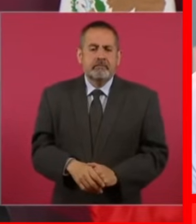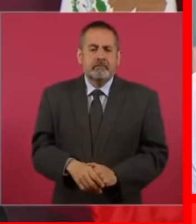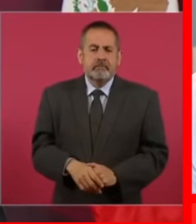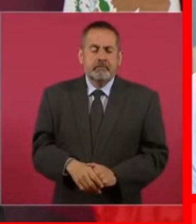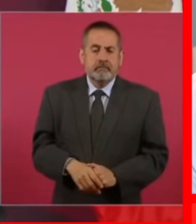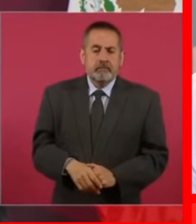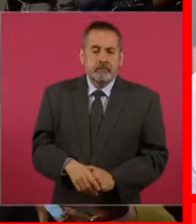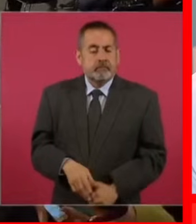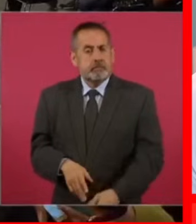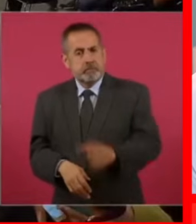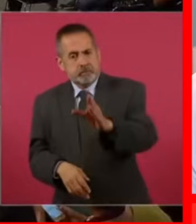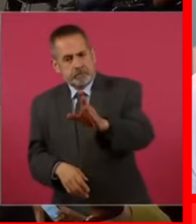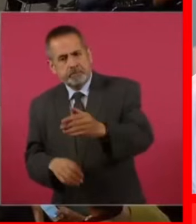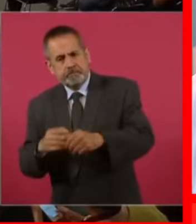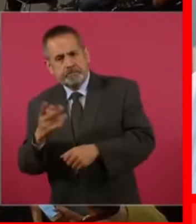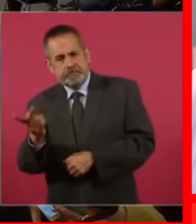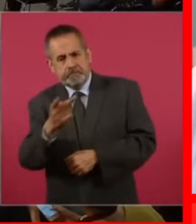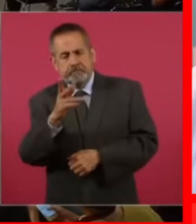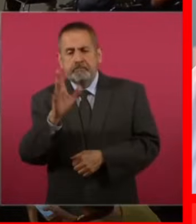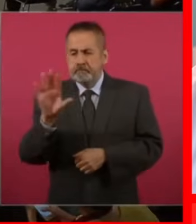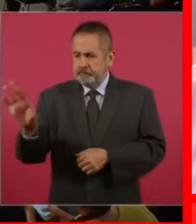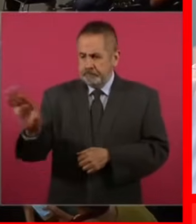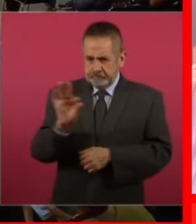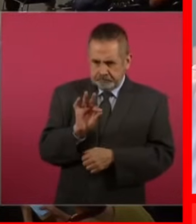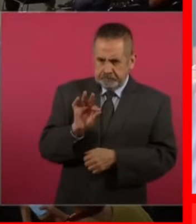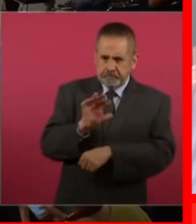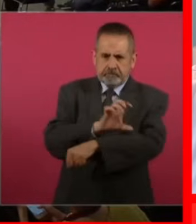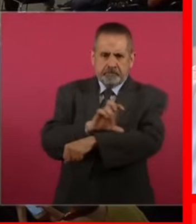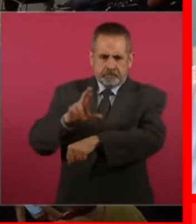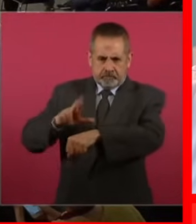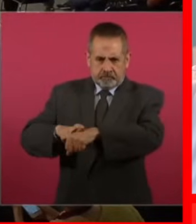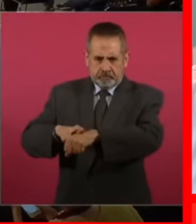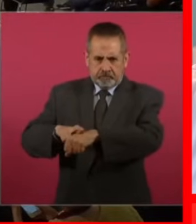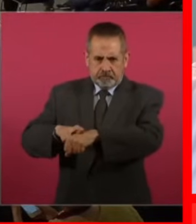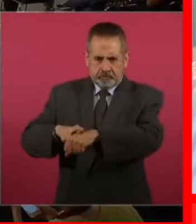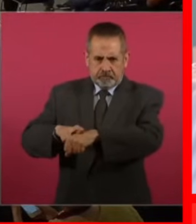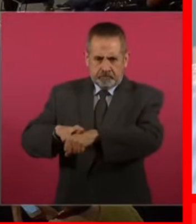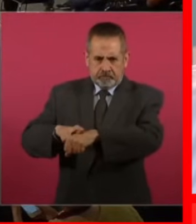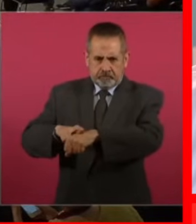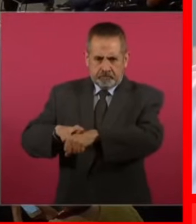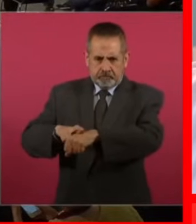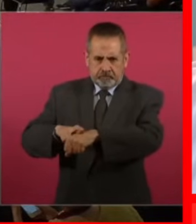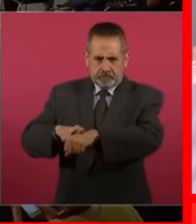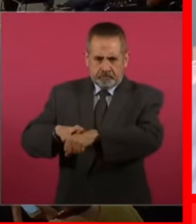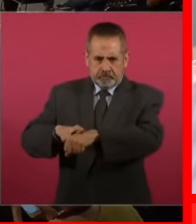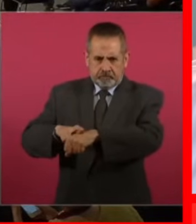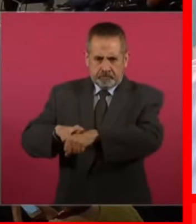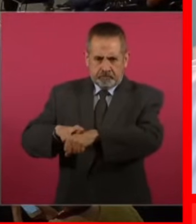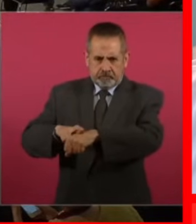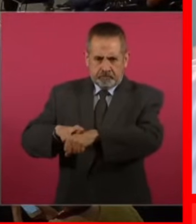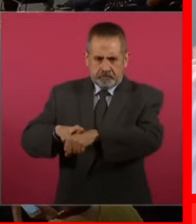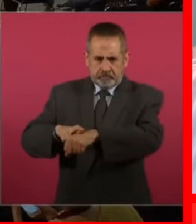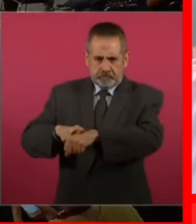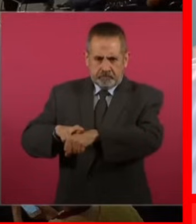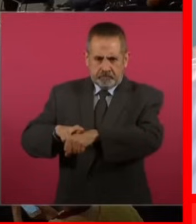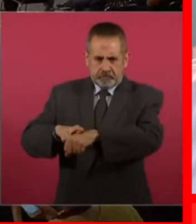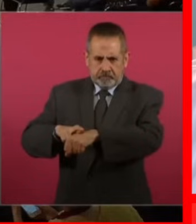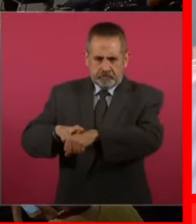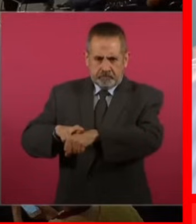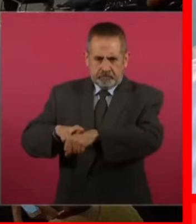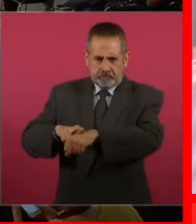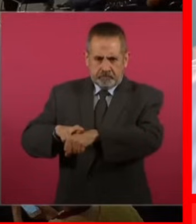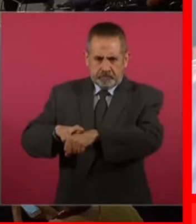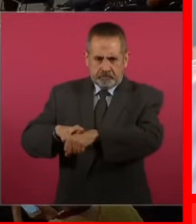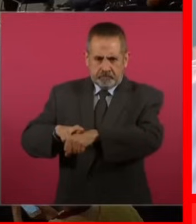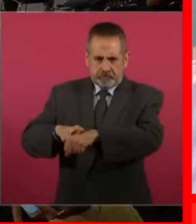Presidente, pues bueno, ahora que se ha definido a la coordinadora de la defensa de la Cuarta Transformación. Pues... Bueno amigos, si les gustó toda esta información, compártela